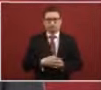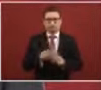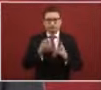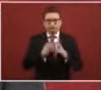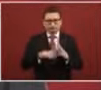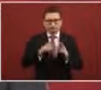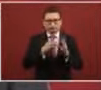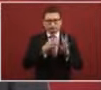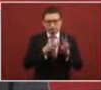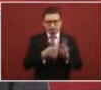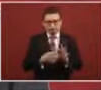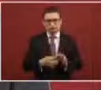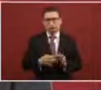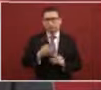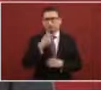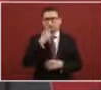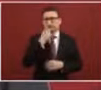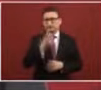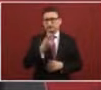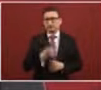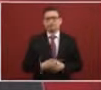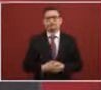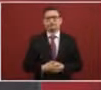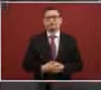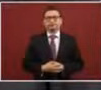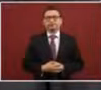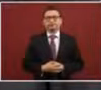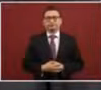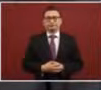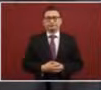introduzco diciendo que